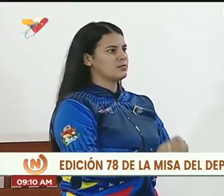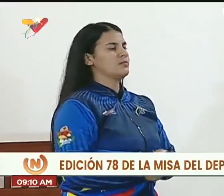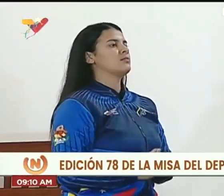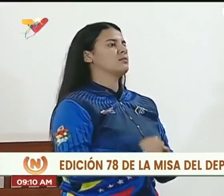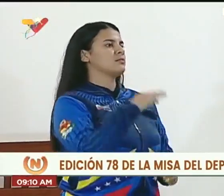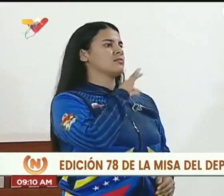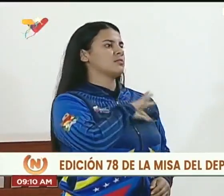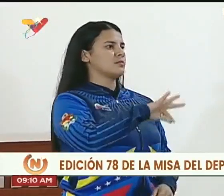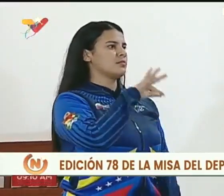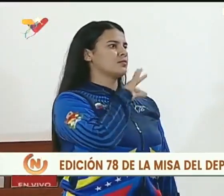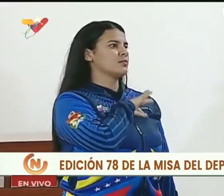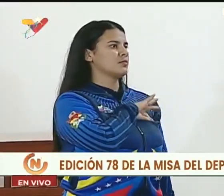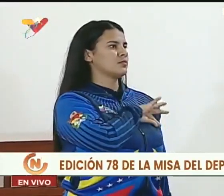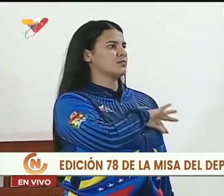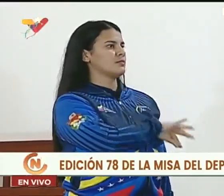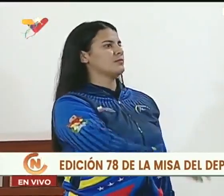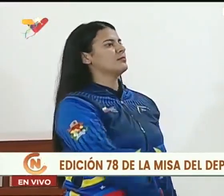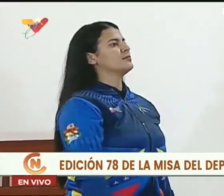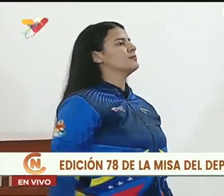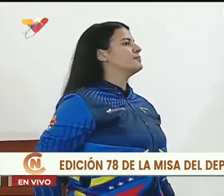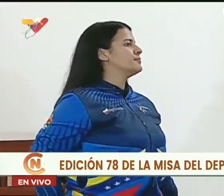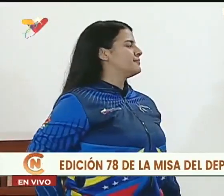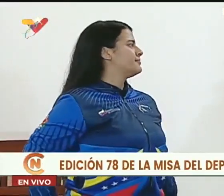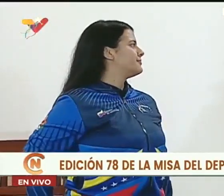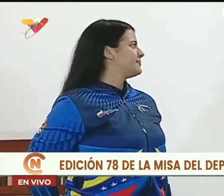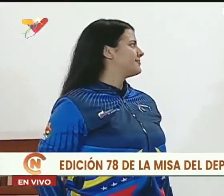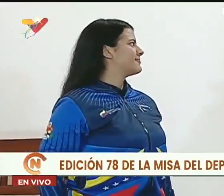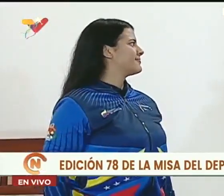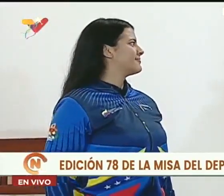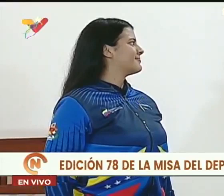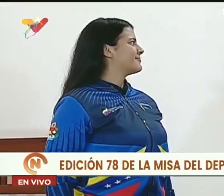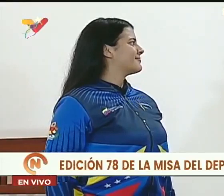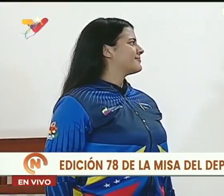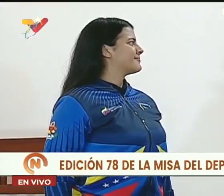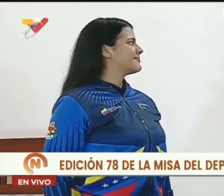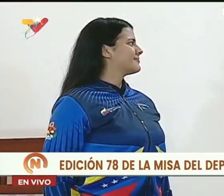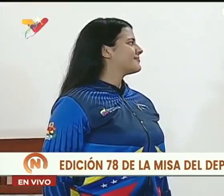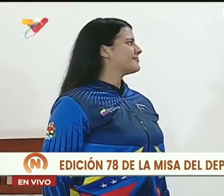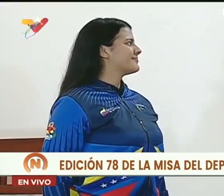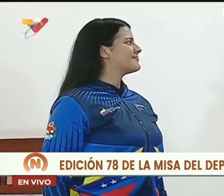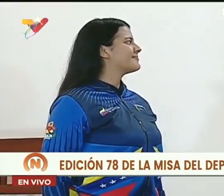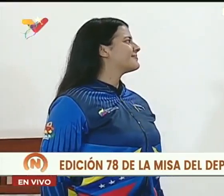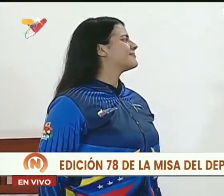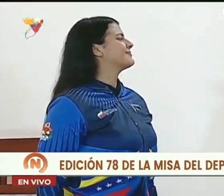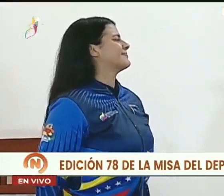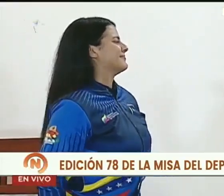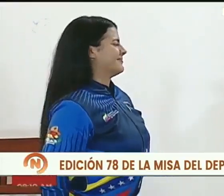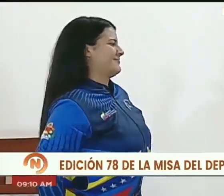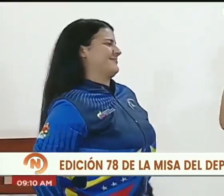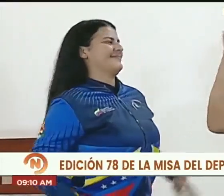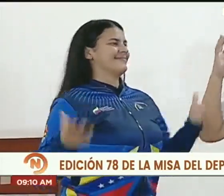patria roguemos al Señor te lo pedimos señor